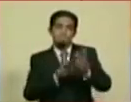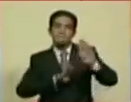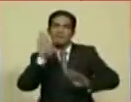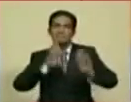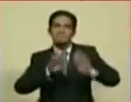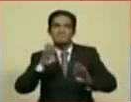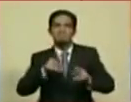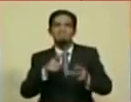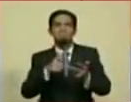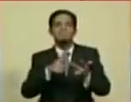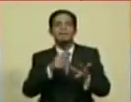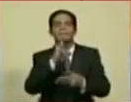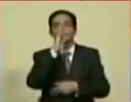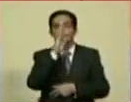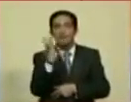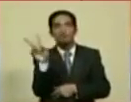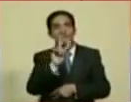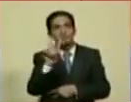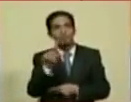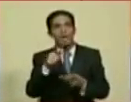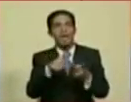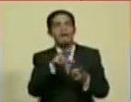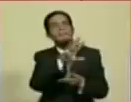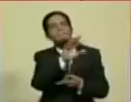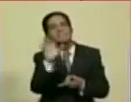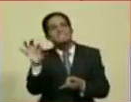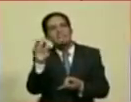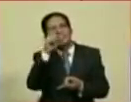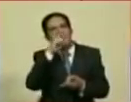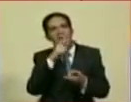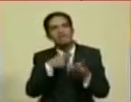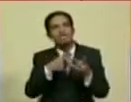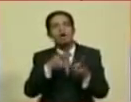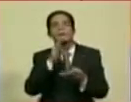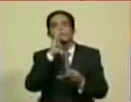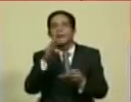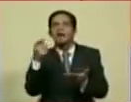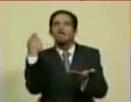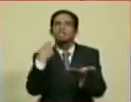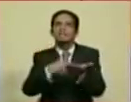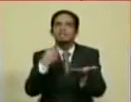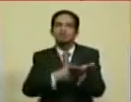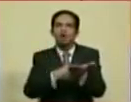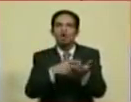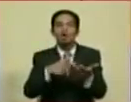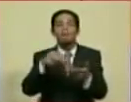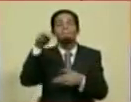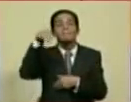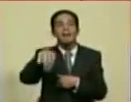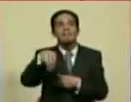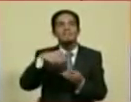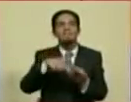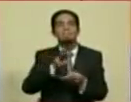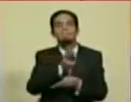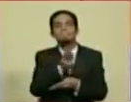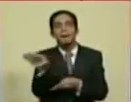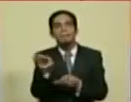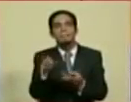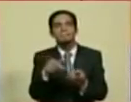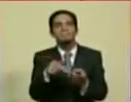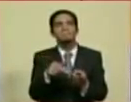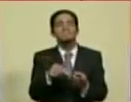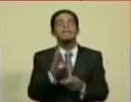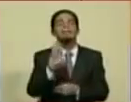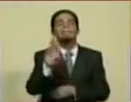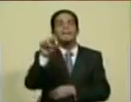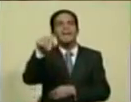Venezuela, Bicentenario, Banco del Tesoro, Mercantil, Provincial, Banplus y